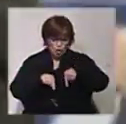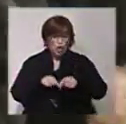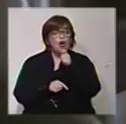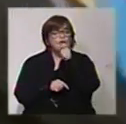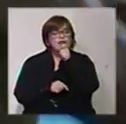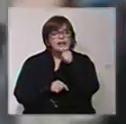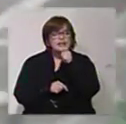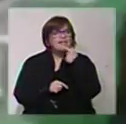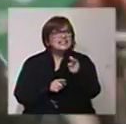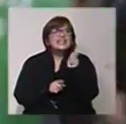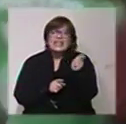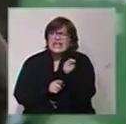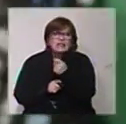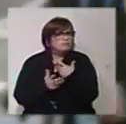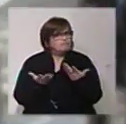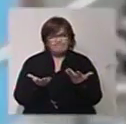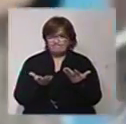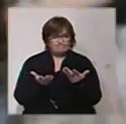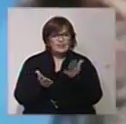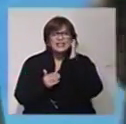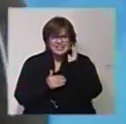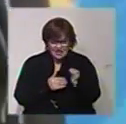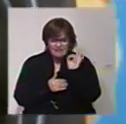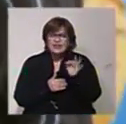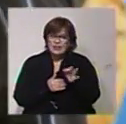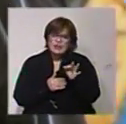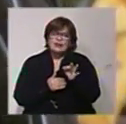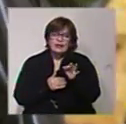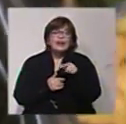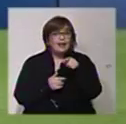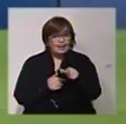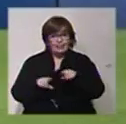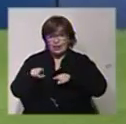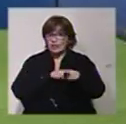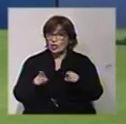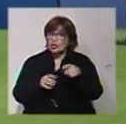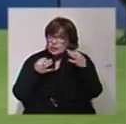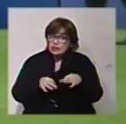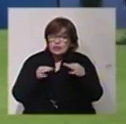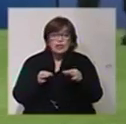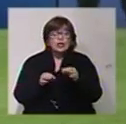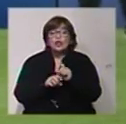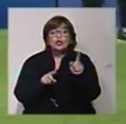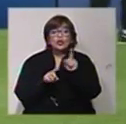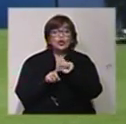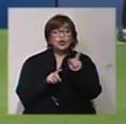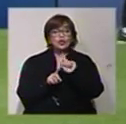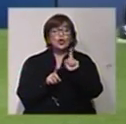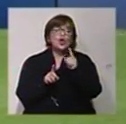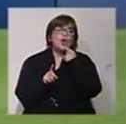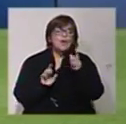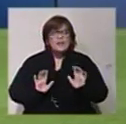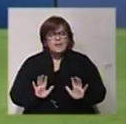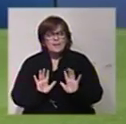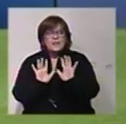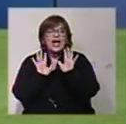confirmar el equipo, pero es cierto, y siempre lo hablamos. Uno de los grandes méritos del técnico es que en realidad el tipo no te arma un